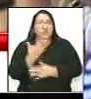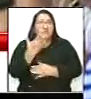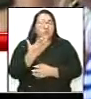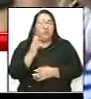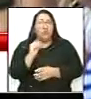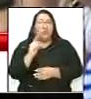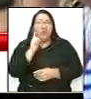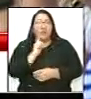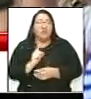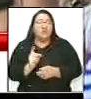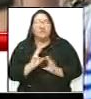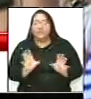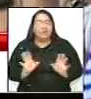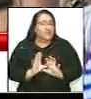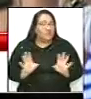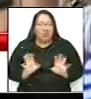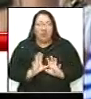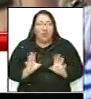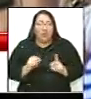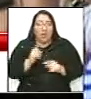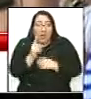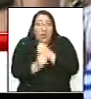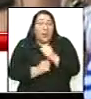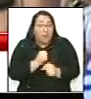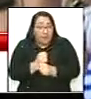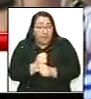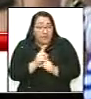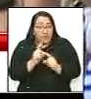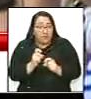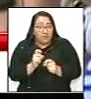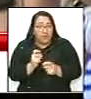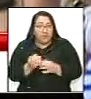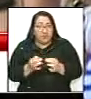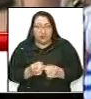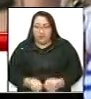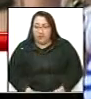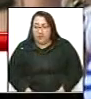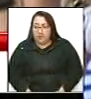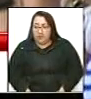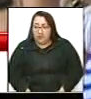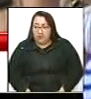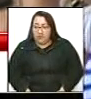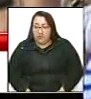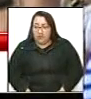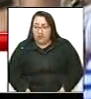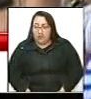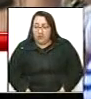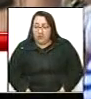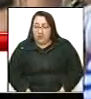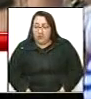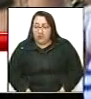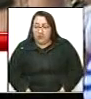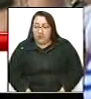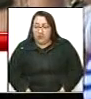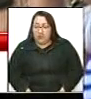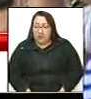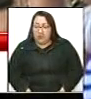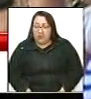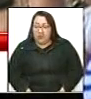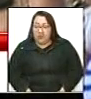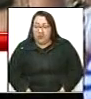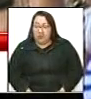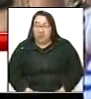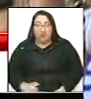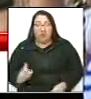si hay, tiene que pasar de todas maneras un año, esa es la pregunta, es para que me especifiquen bien, así tengan un nuevo elemento de juicio, porque si